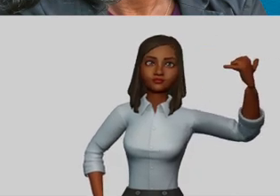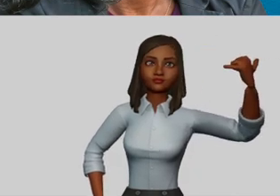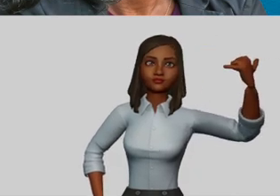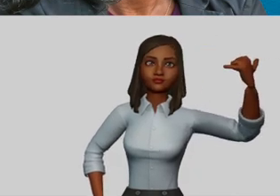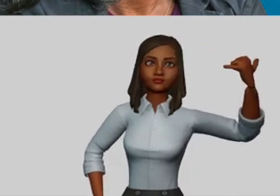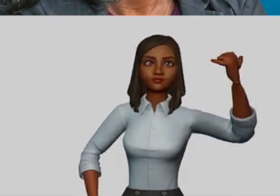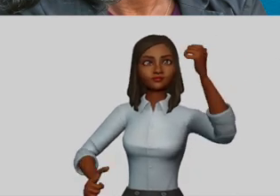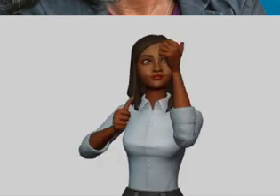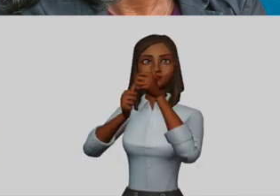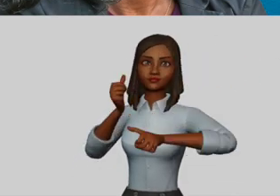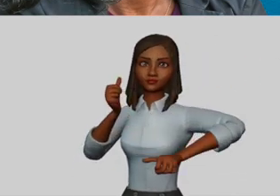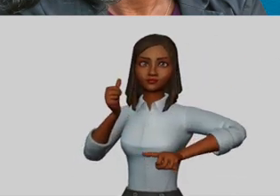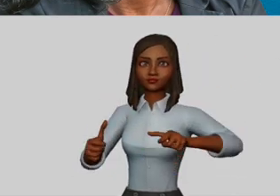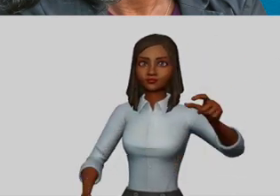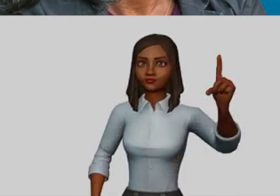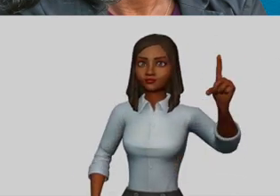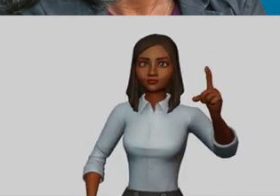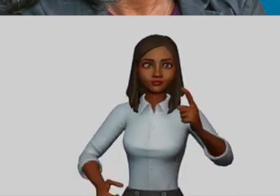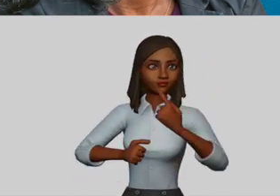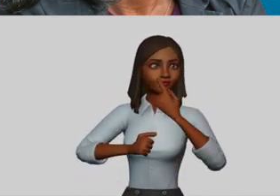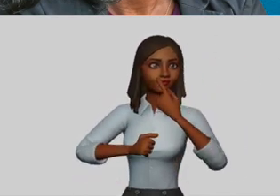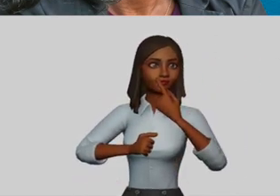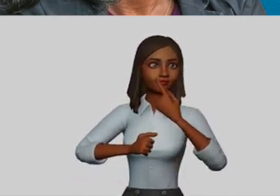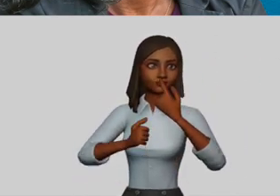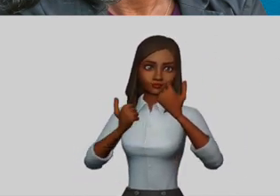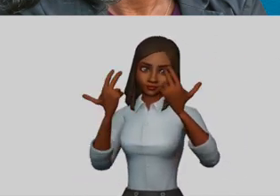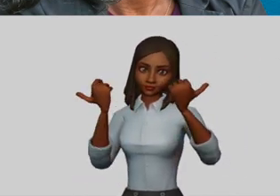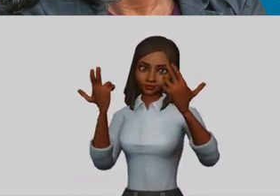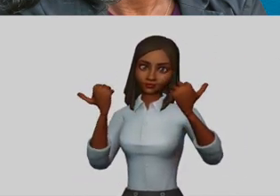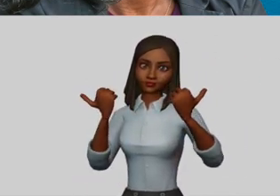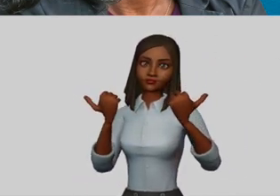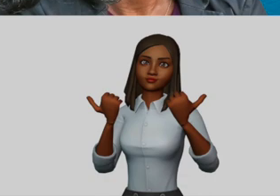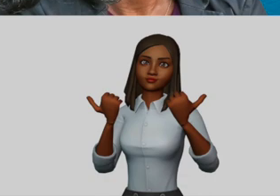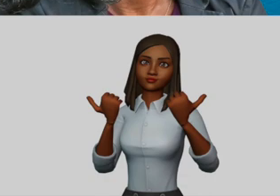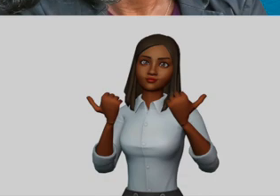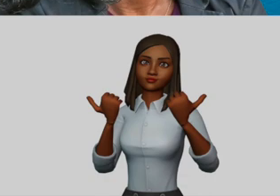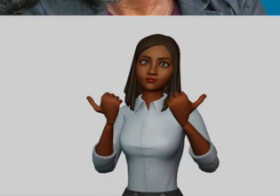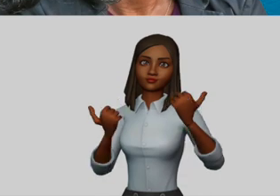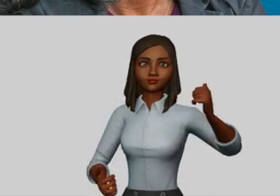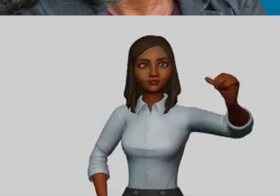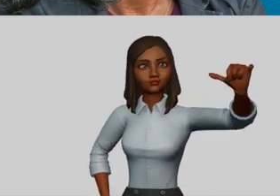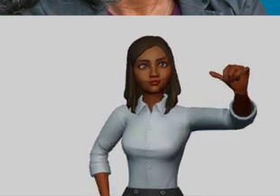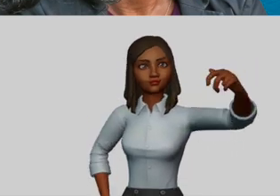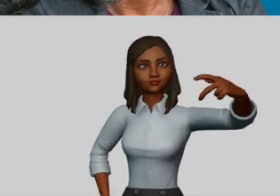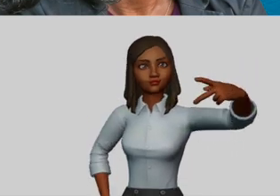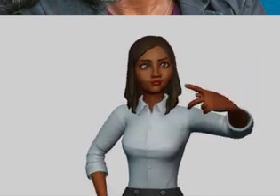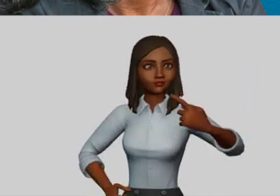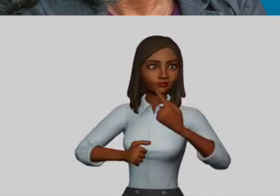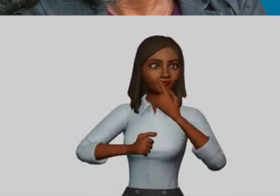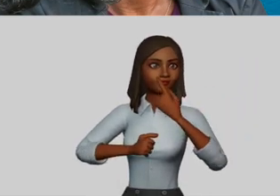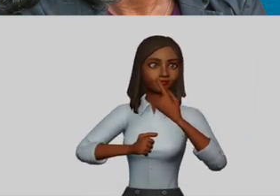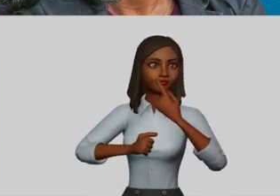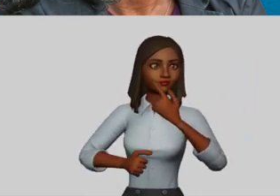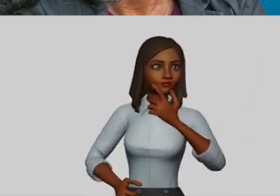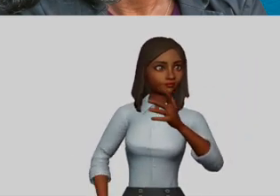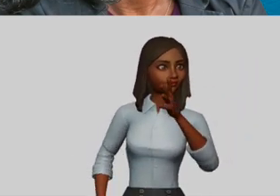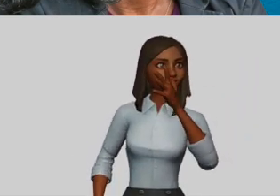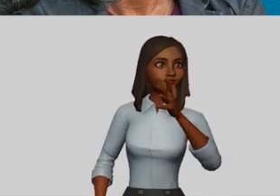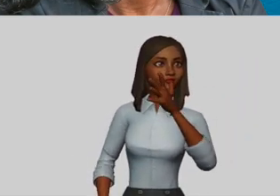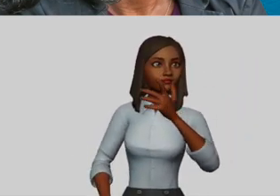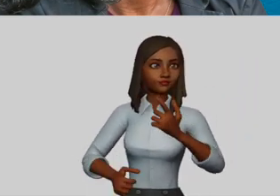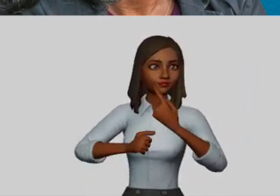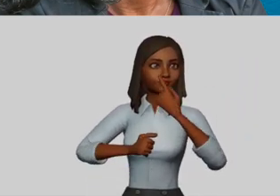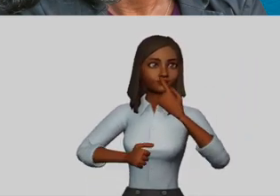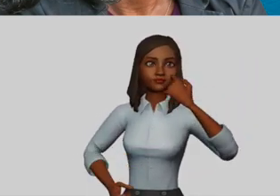Google está bien interesado en reconocer señas, en lenguajes de señas, en todo tipo. Y ellos